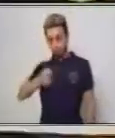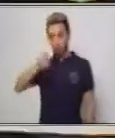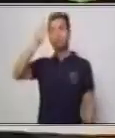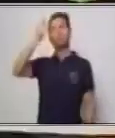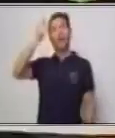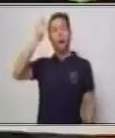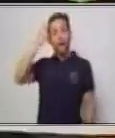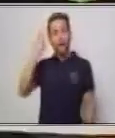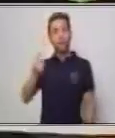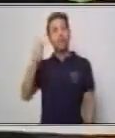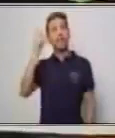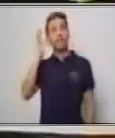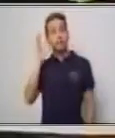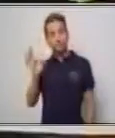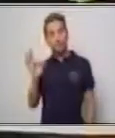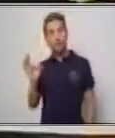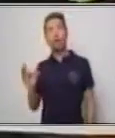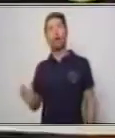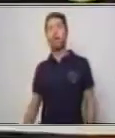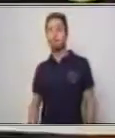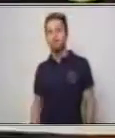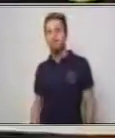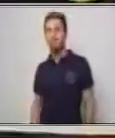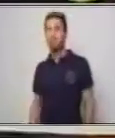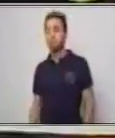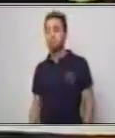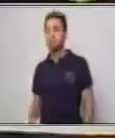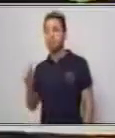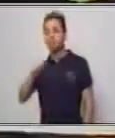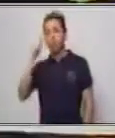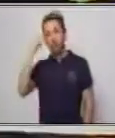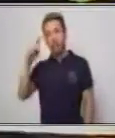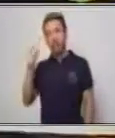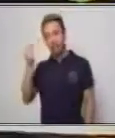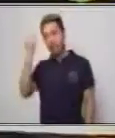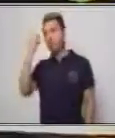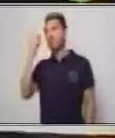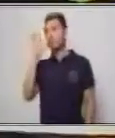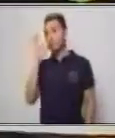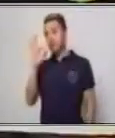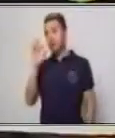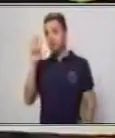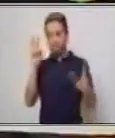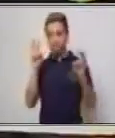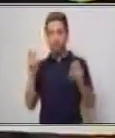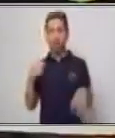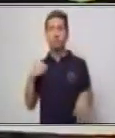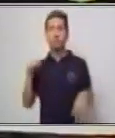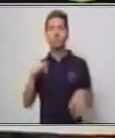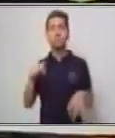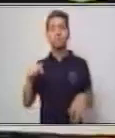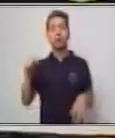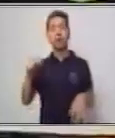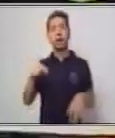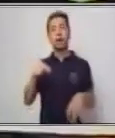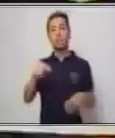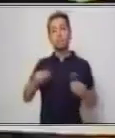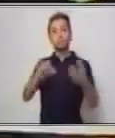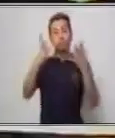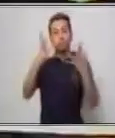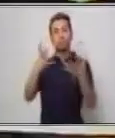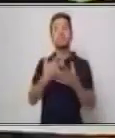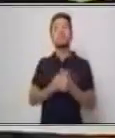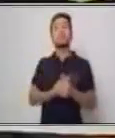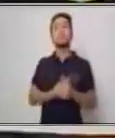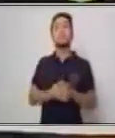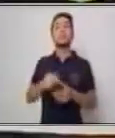estamos entendiendo el tema que tenemos para el día de hoy. Entonces, la activación de presaberes que tenemos para este tema consiste